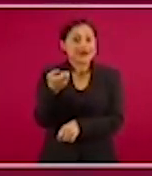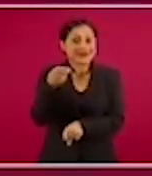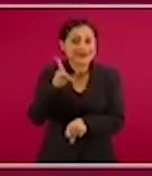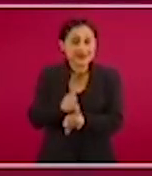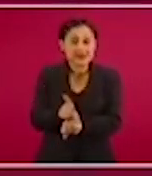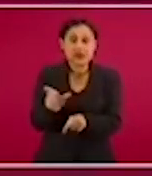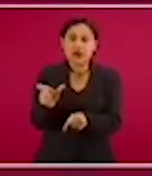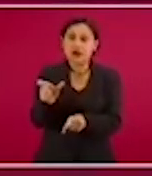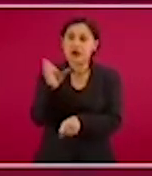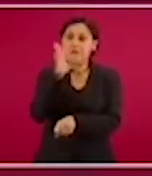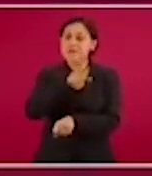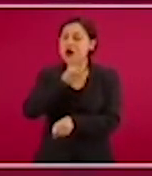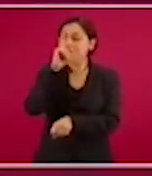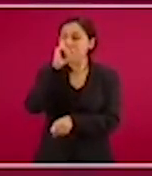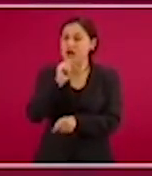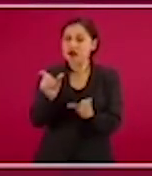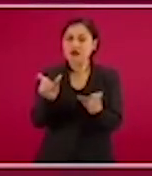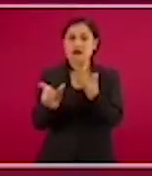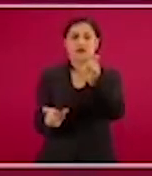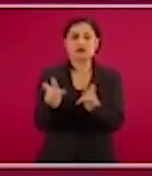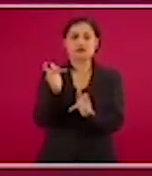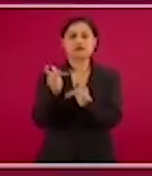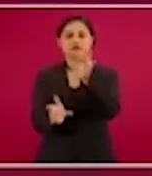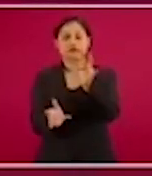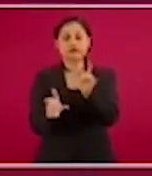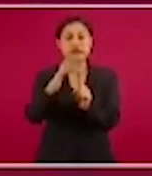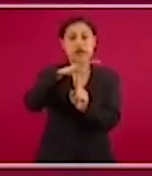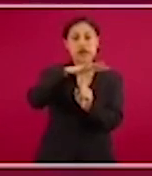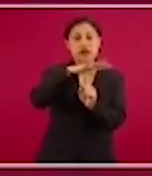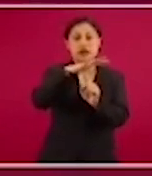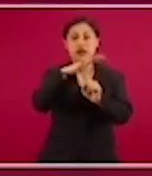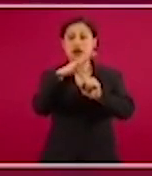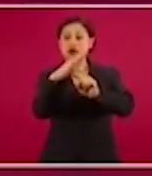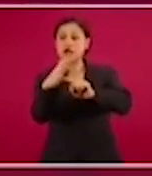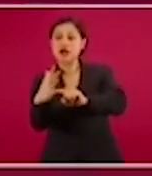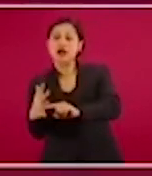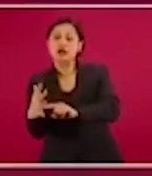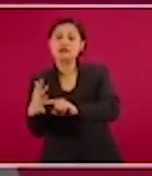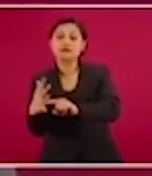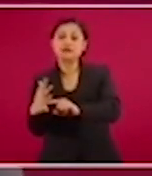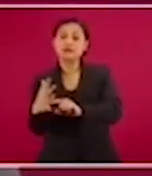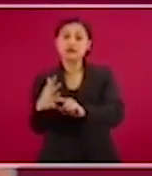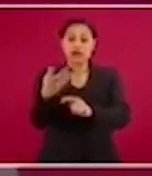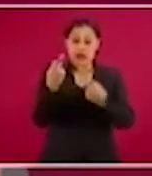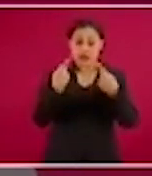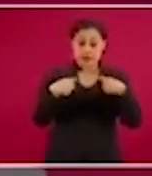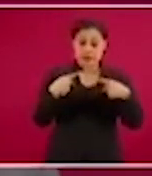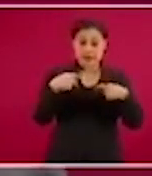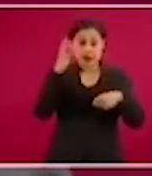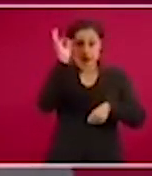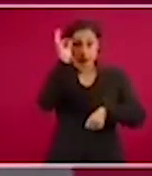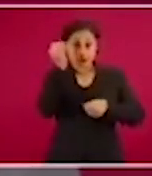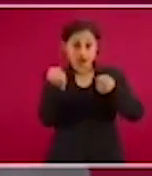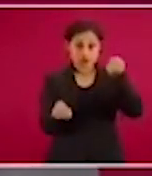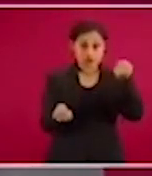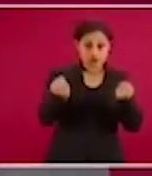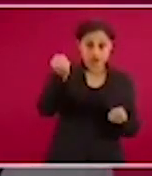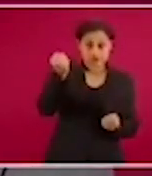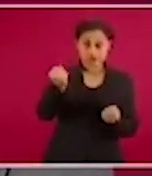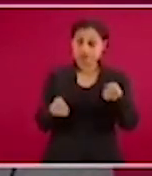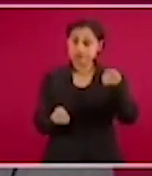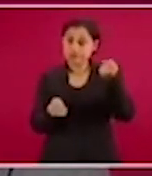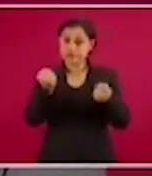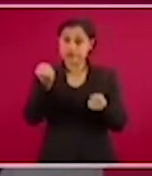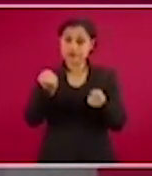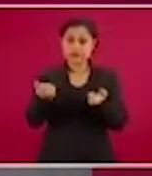deja de funcionar se va hacia un lado y ya no le dio tiempo al proyecto por lo que haya sido no sabemos por lo que haya